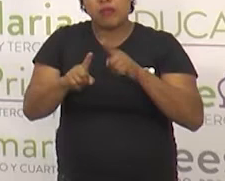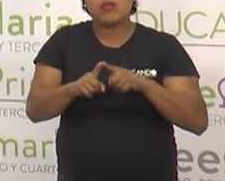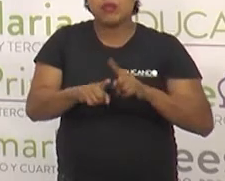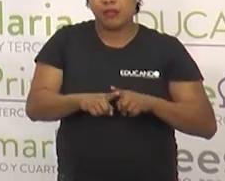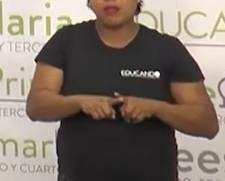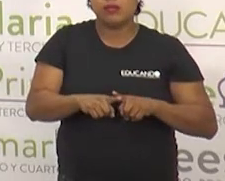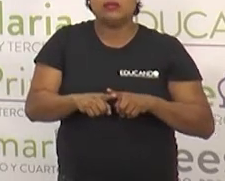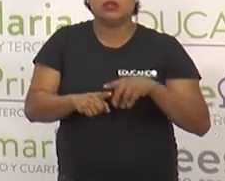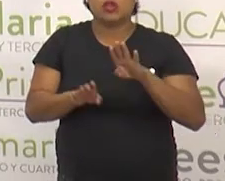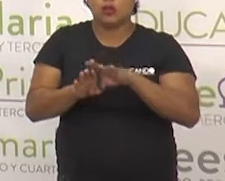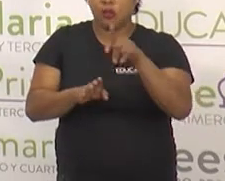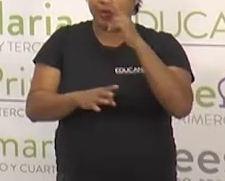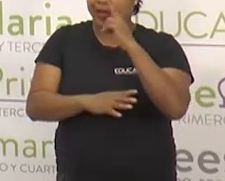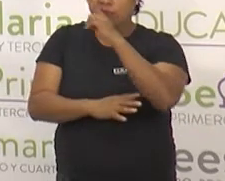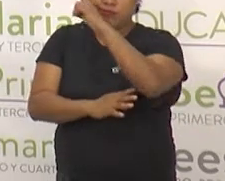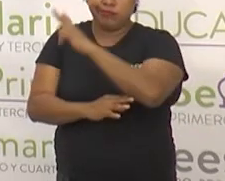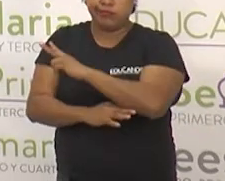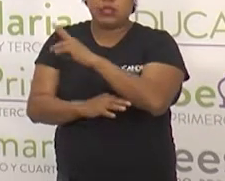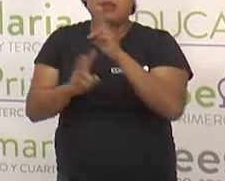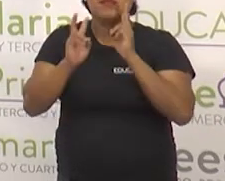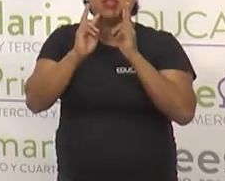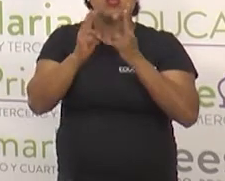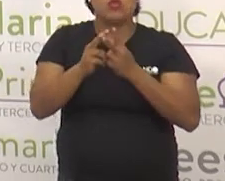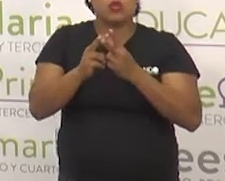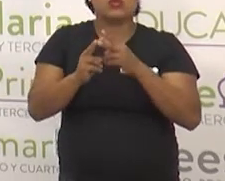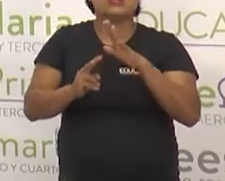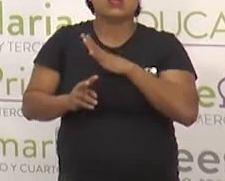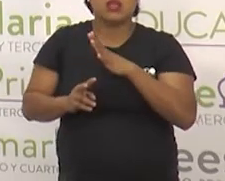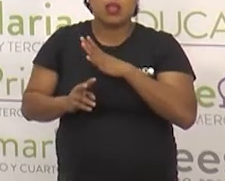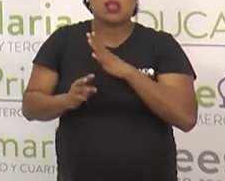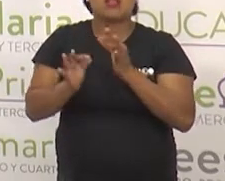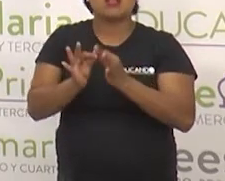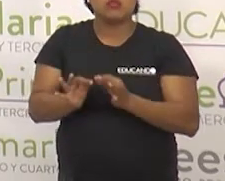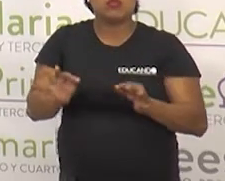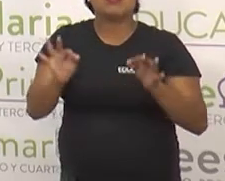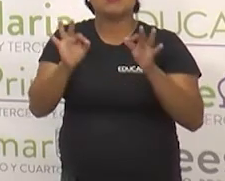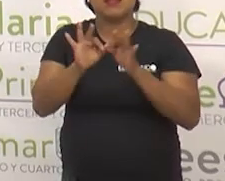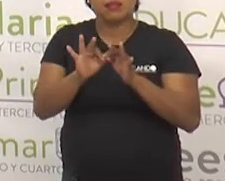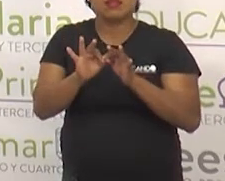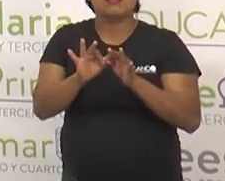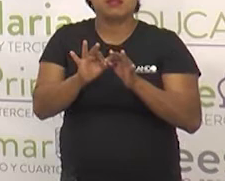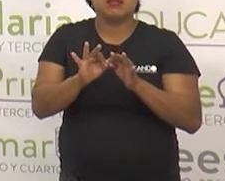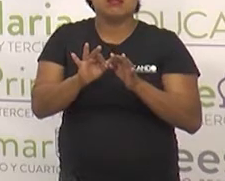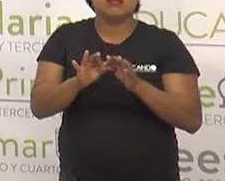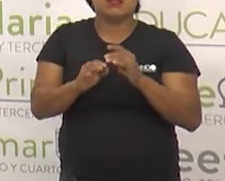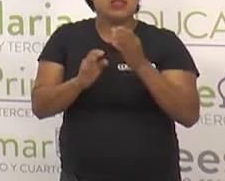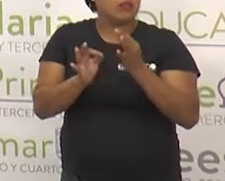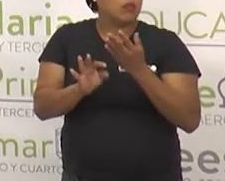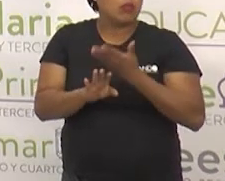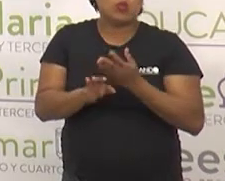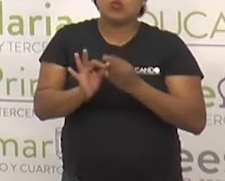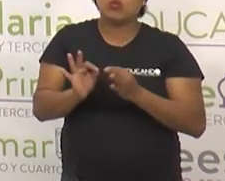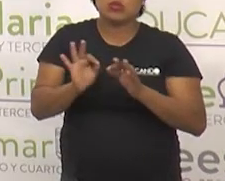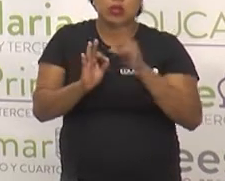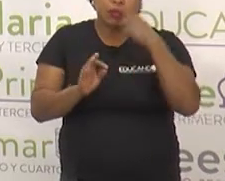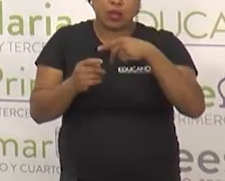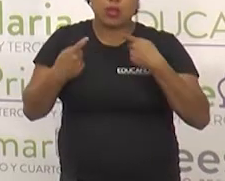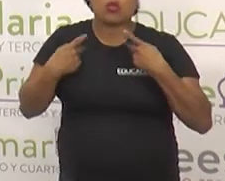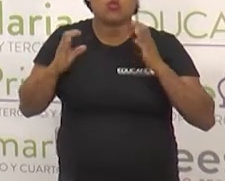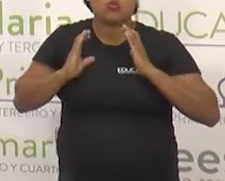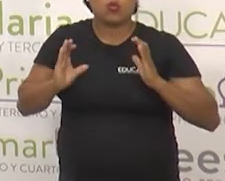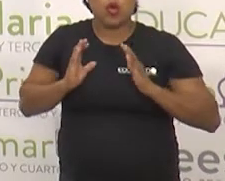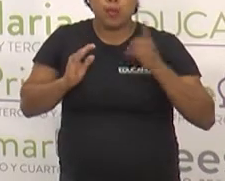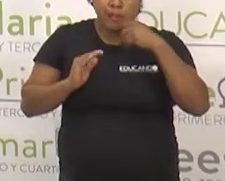alimentos. Como puedes observar, las verduras fungen o tienen una importancia vital para